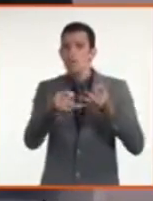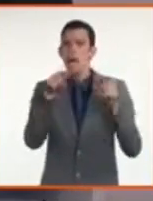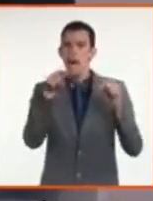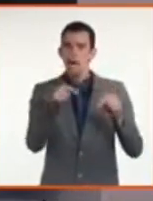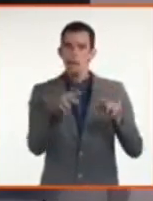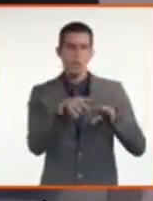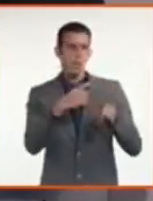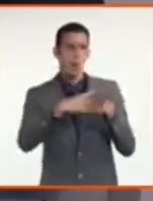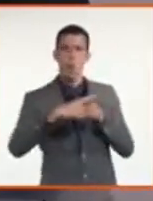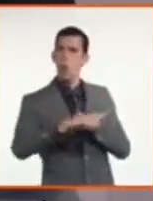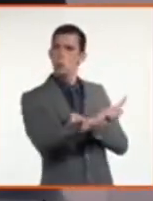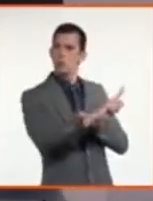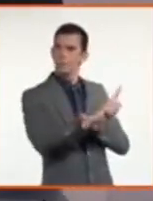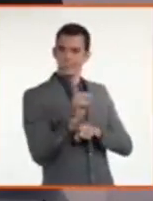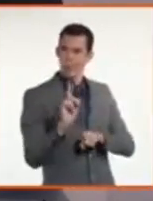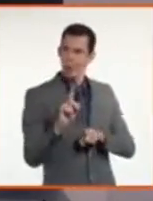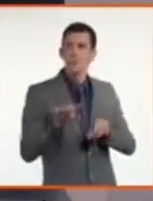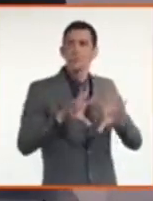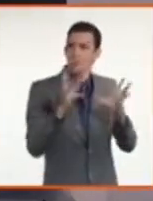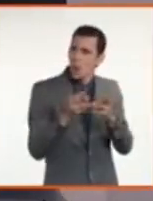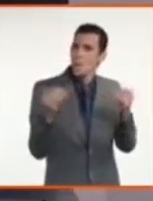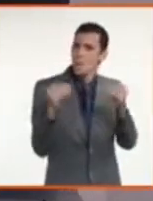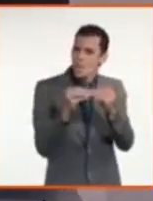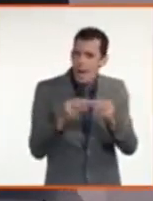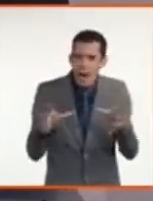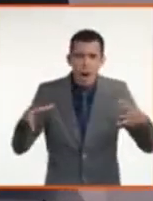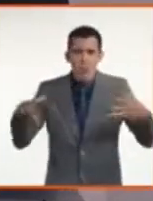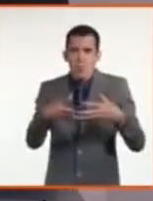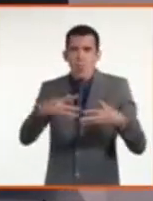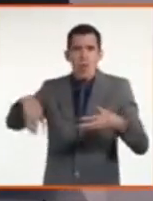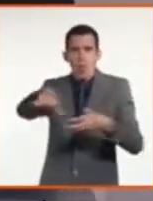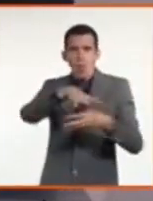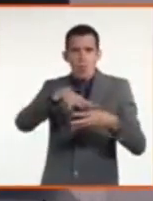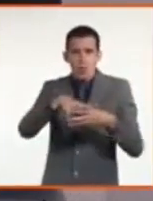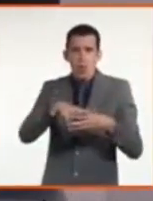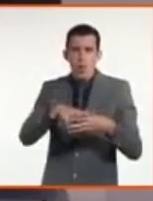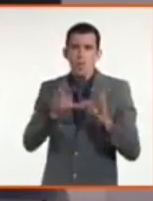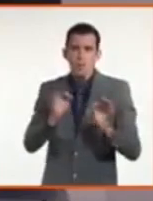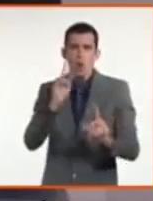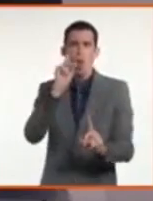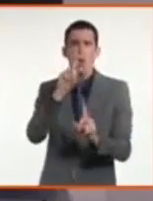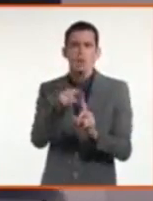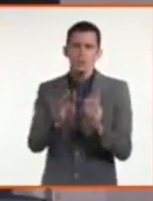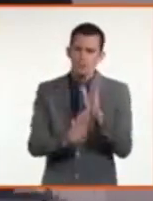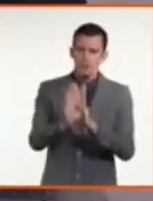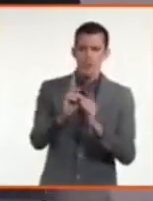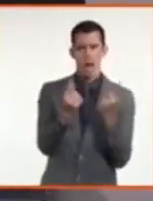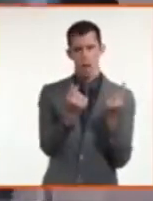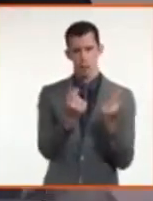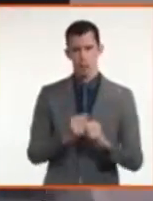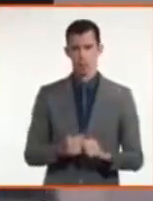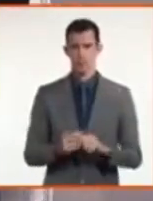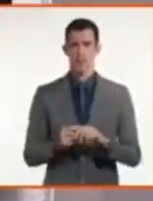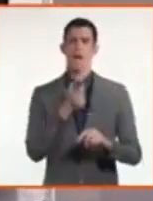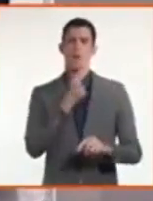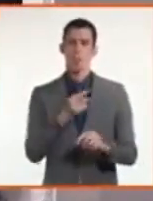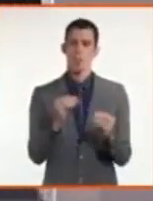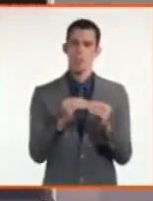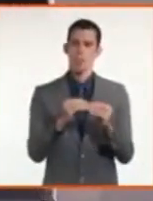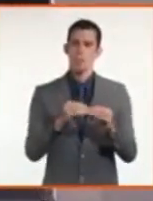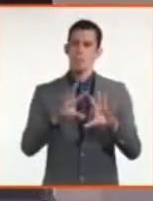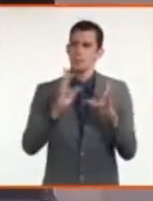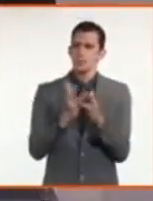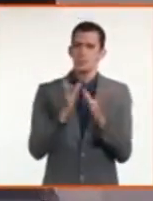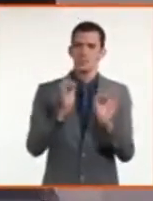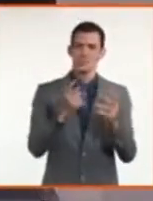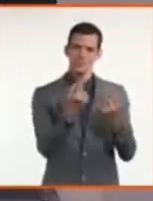esas políticas de punto de vista que haya determinados inversionistas que puedan invertir en la industria nuestras pueden pre financiar la industria y puedan después comercializar esos productos los